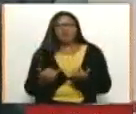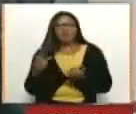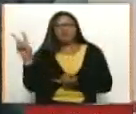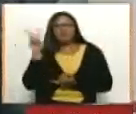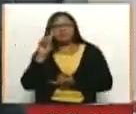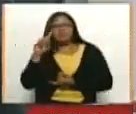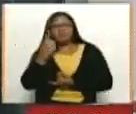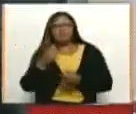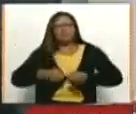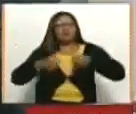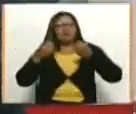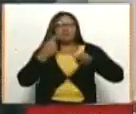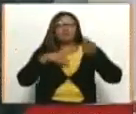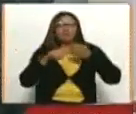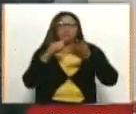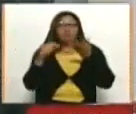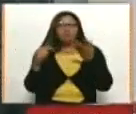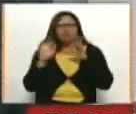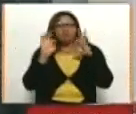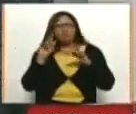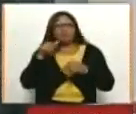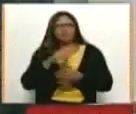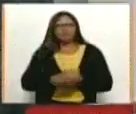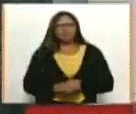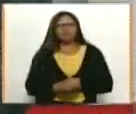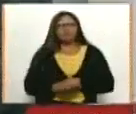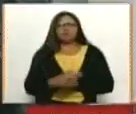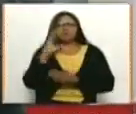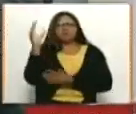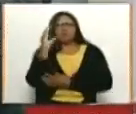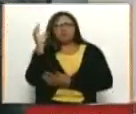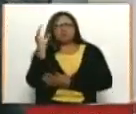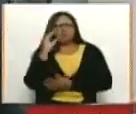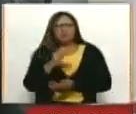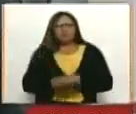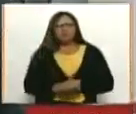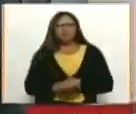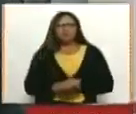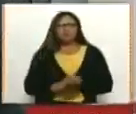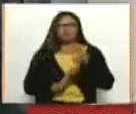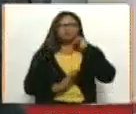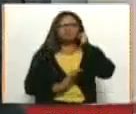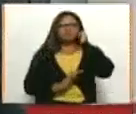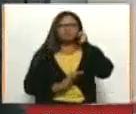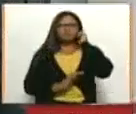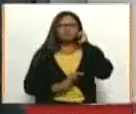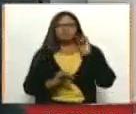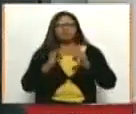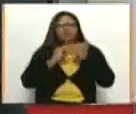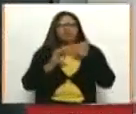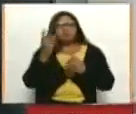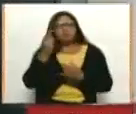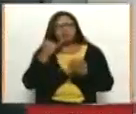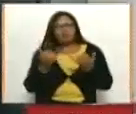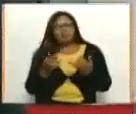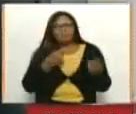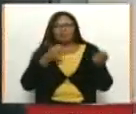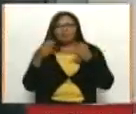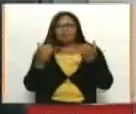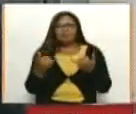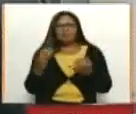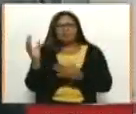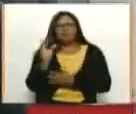es el principal mercado de productos manufactureros colombianos, ¿no? O sea, Ellos, en términos de cifras, ellos exportan principalmente a